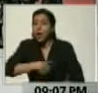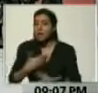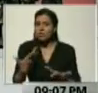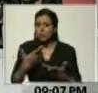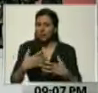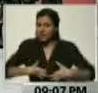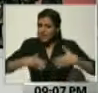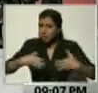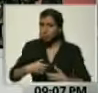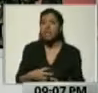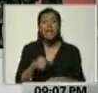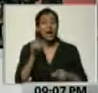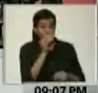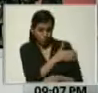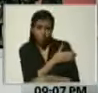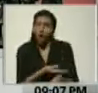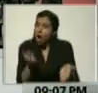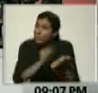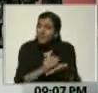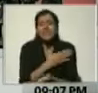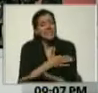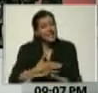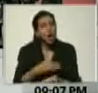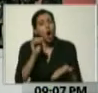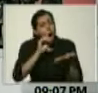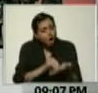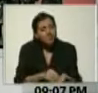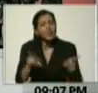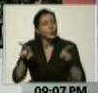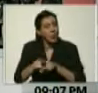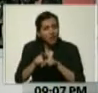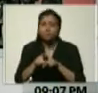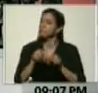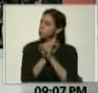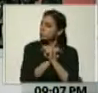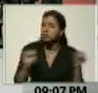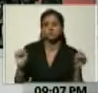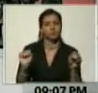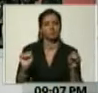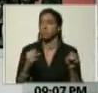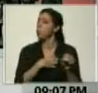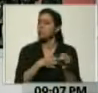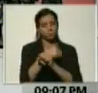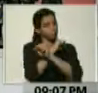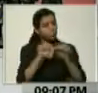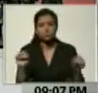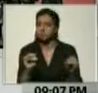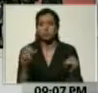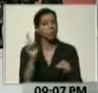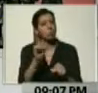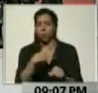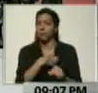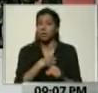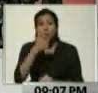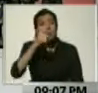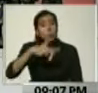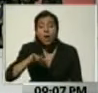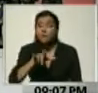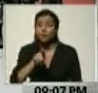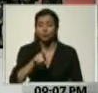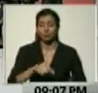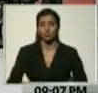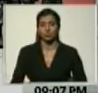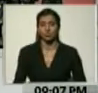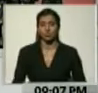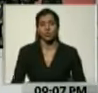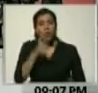vuelvan. Eso es lo que ellos quieren que vuelva. No van a poder. No van a poder. Este pueblo